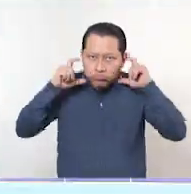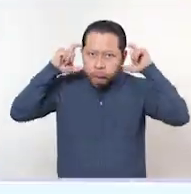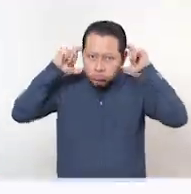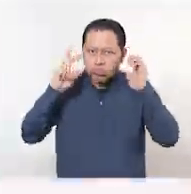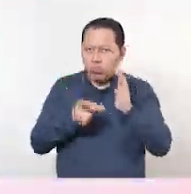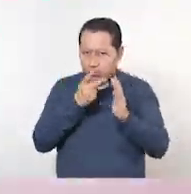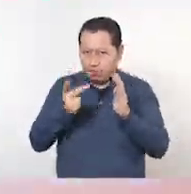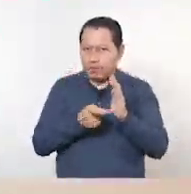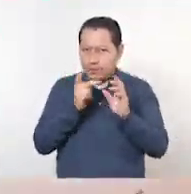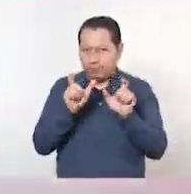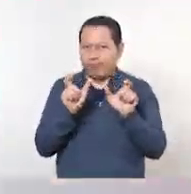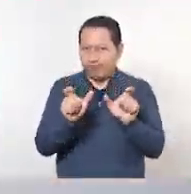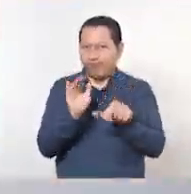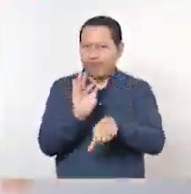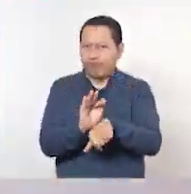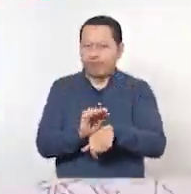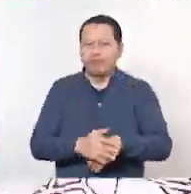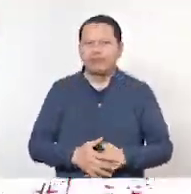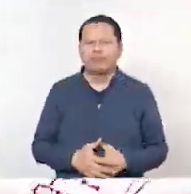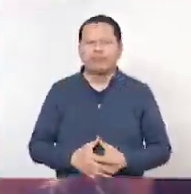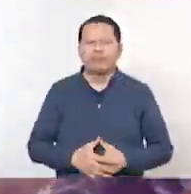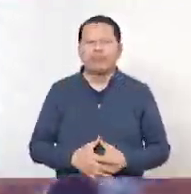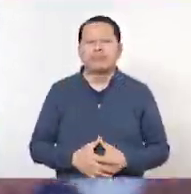la protección.